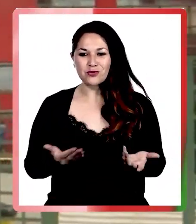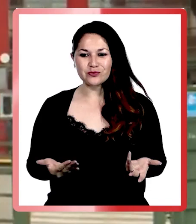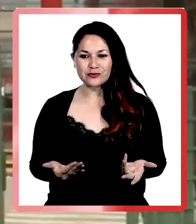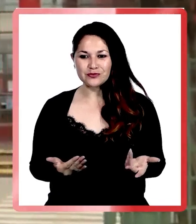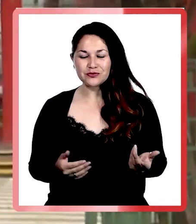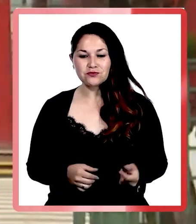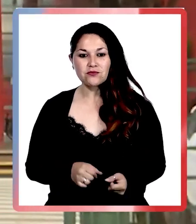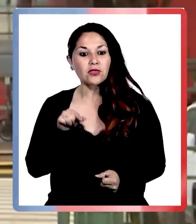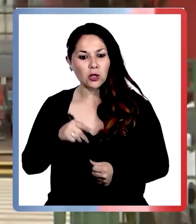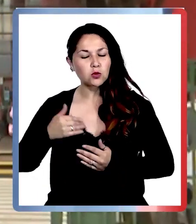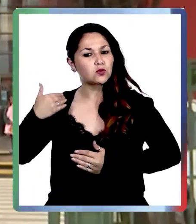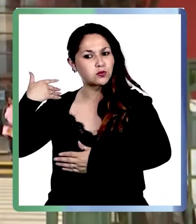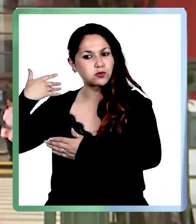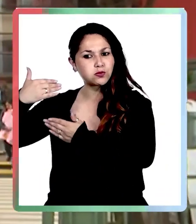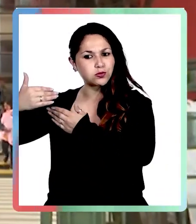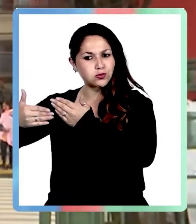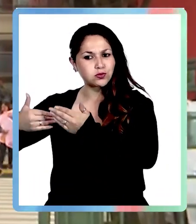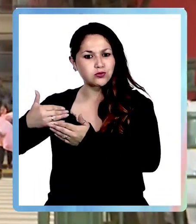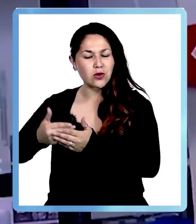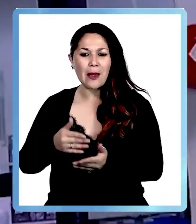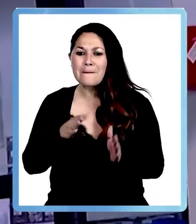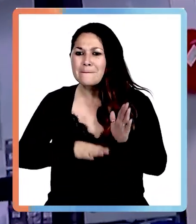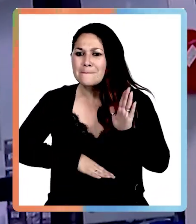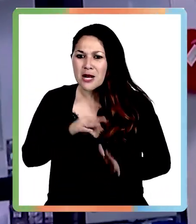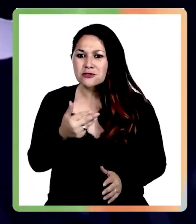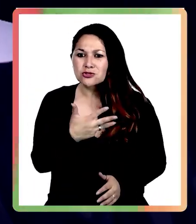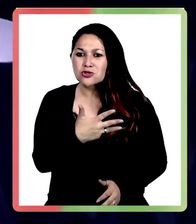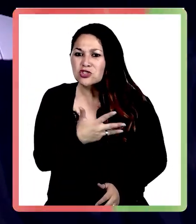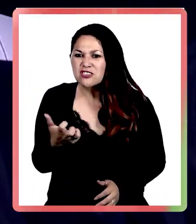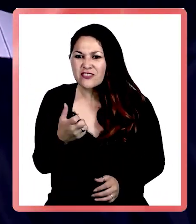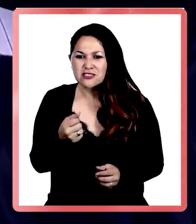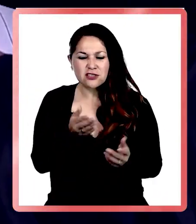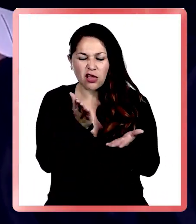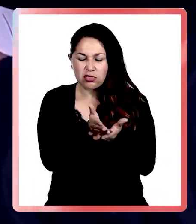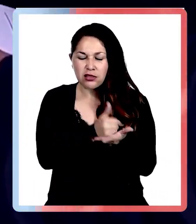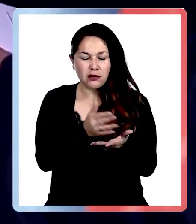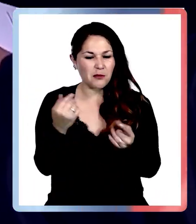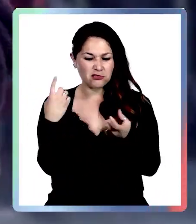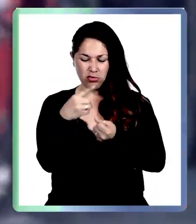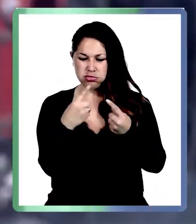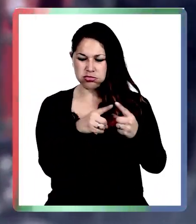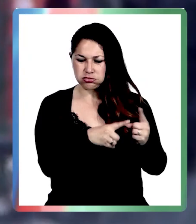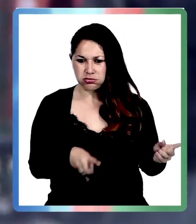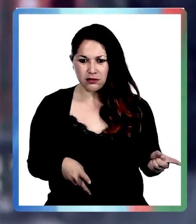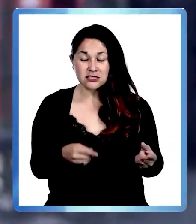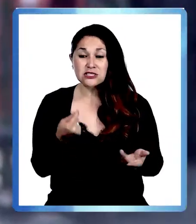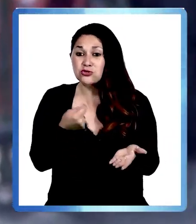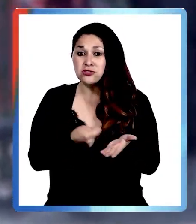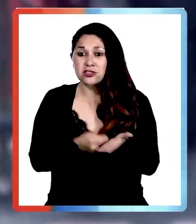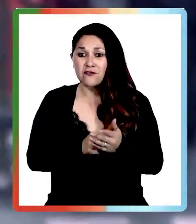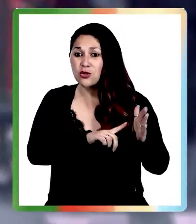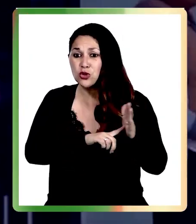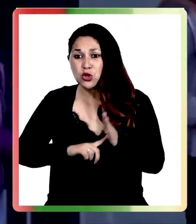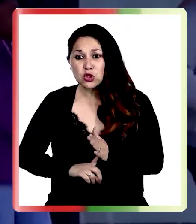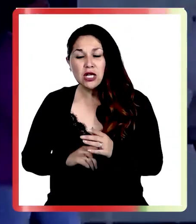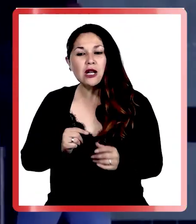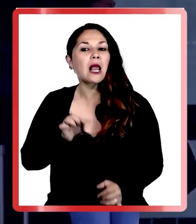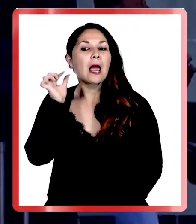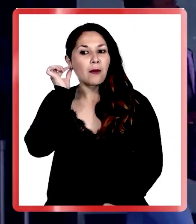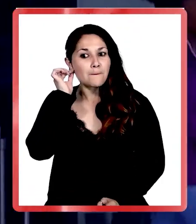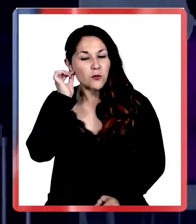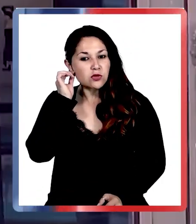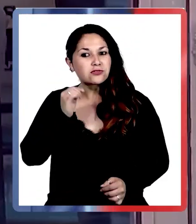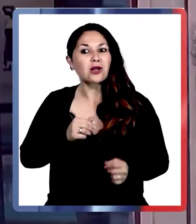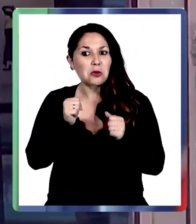cancha. En el camino llegaron a inventar más de 900 planes de salud distintos, con valores diversos y discriminando a las mujeres en edad